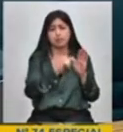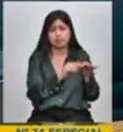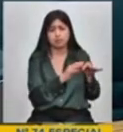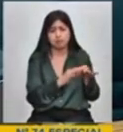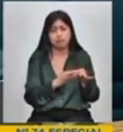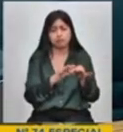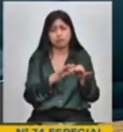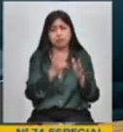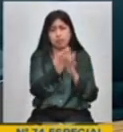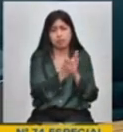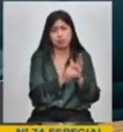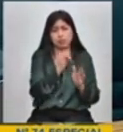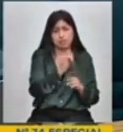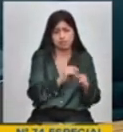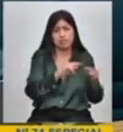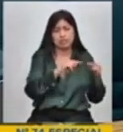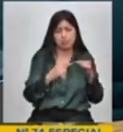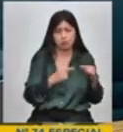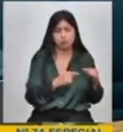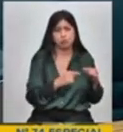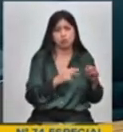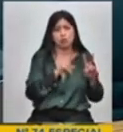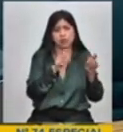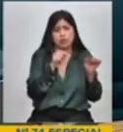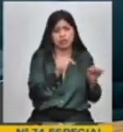también muchas veces se hacen discusiones